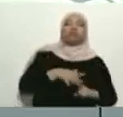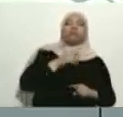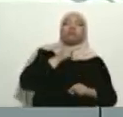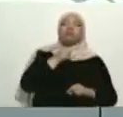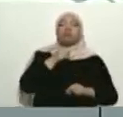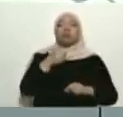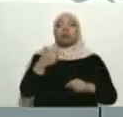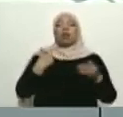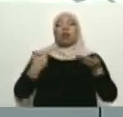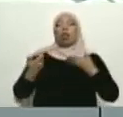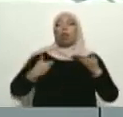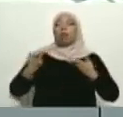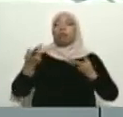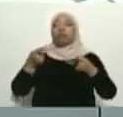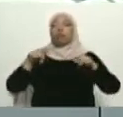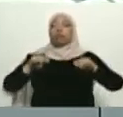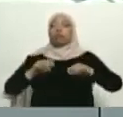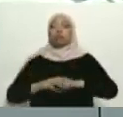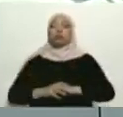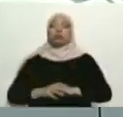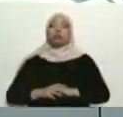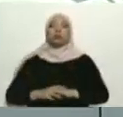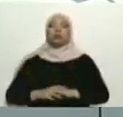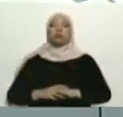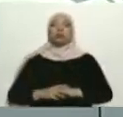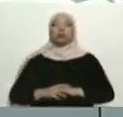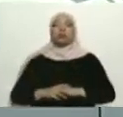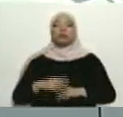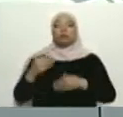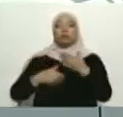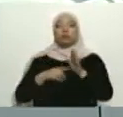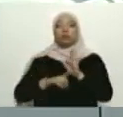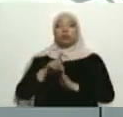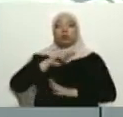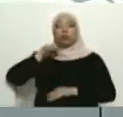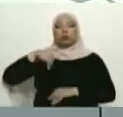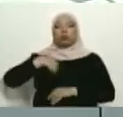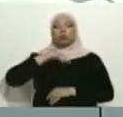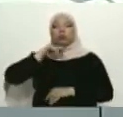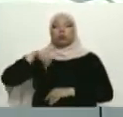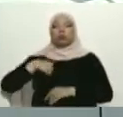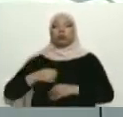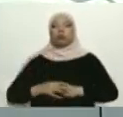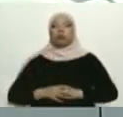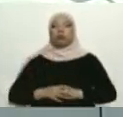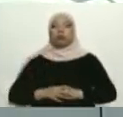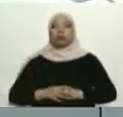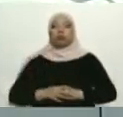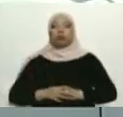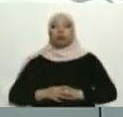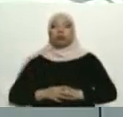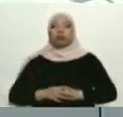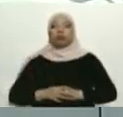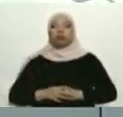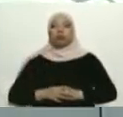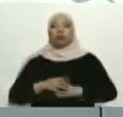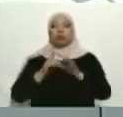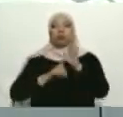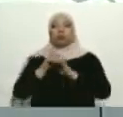todos los días avanzando y venciendo y el turismo pues es para ello de crecimiento para para el desarrollo